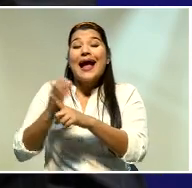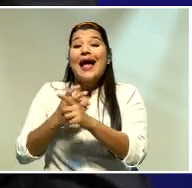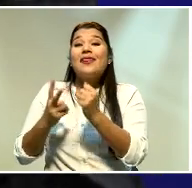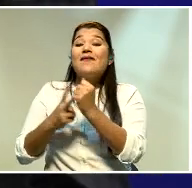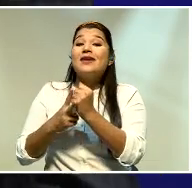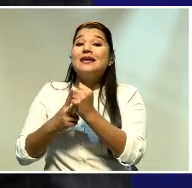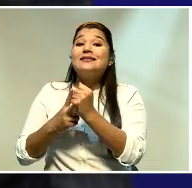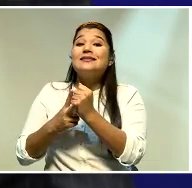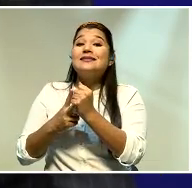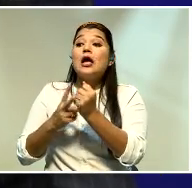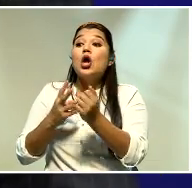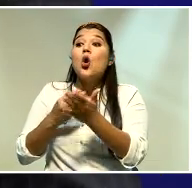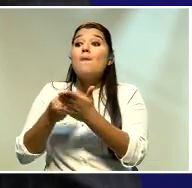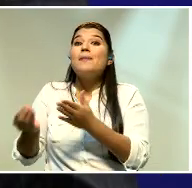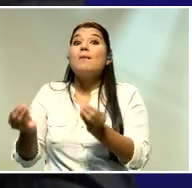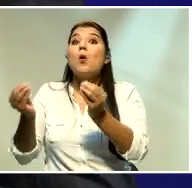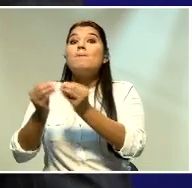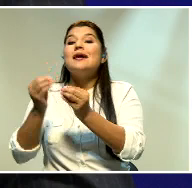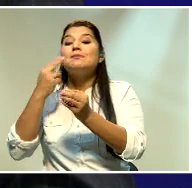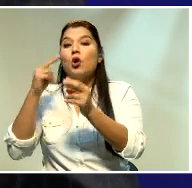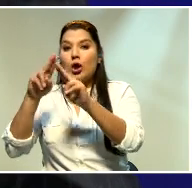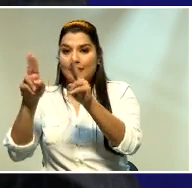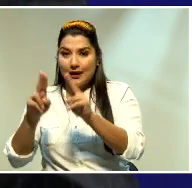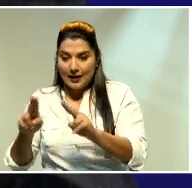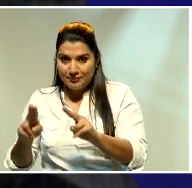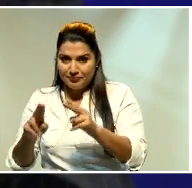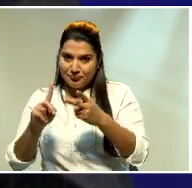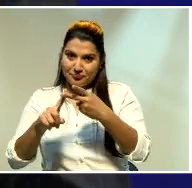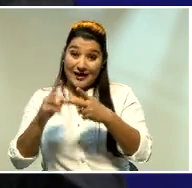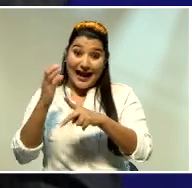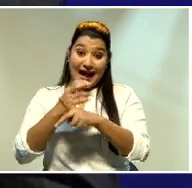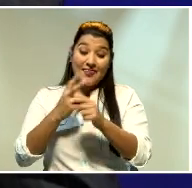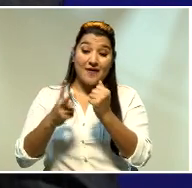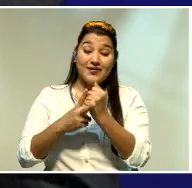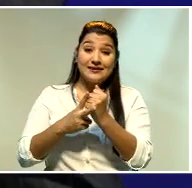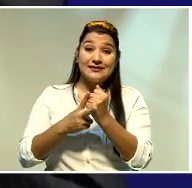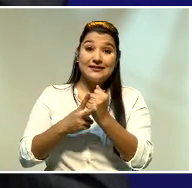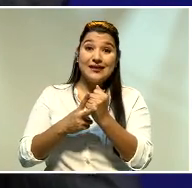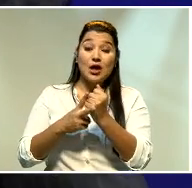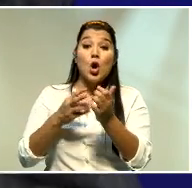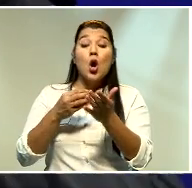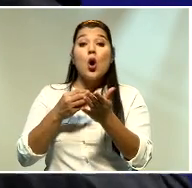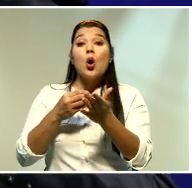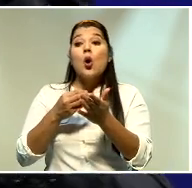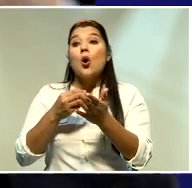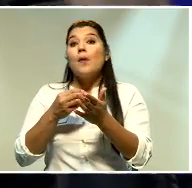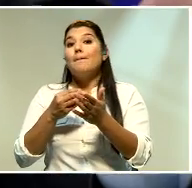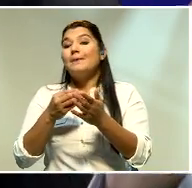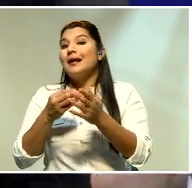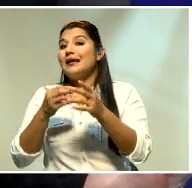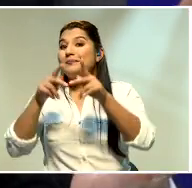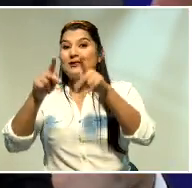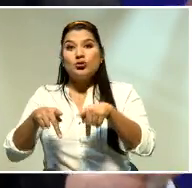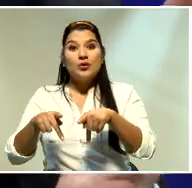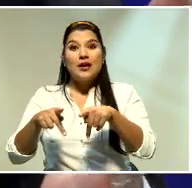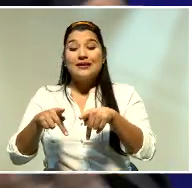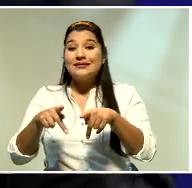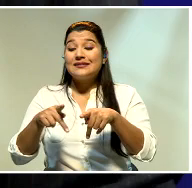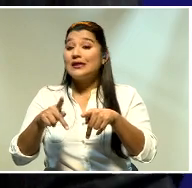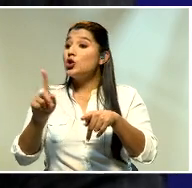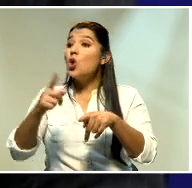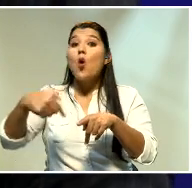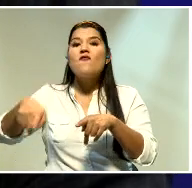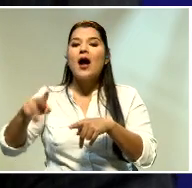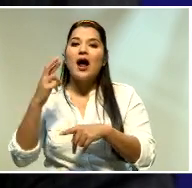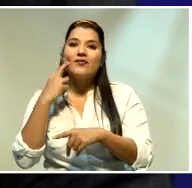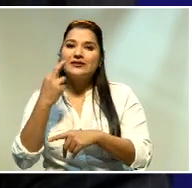compramos por internet. Cada vez más la gente no no va necesariamente al restaurante a comer, sino